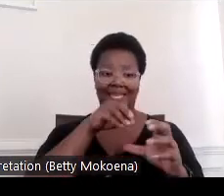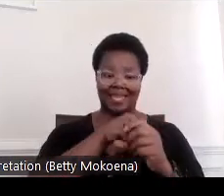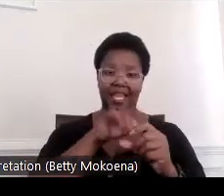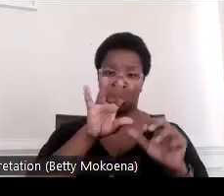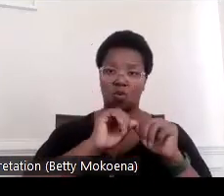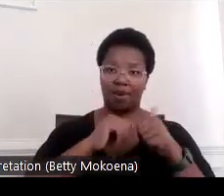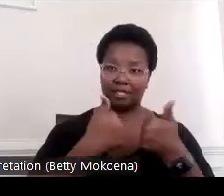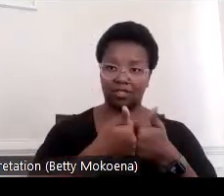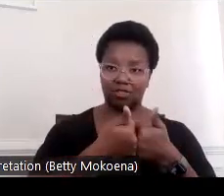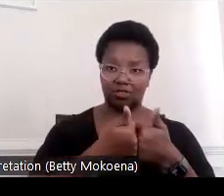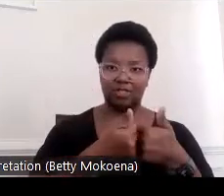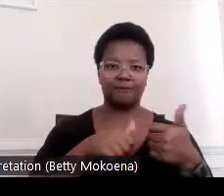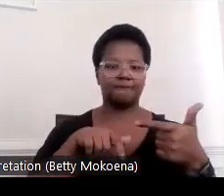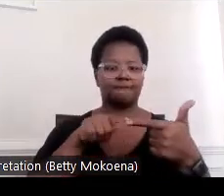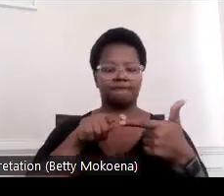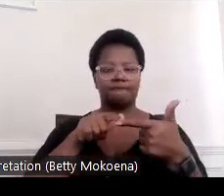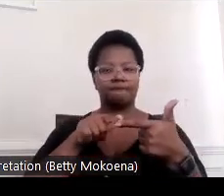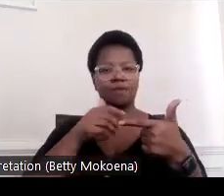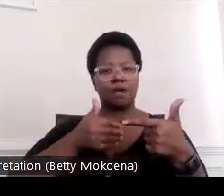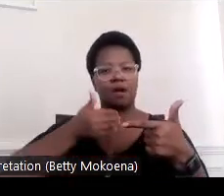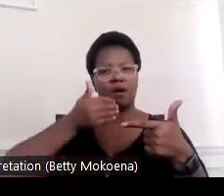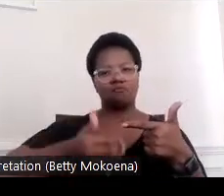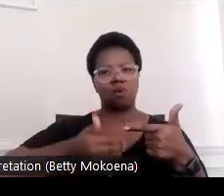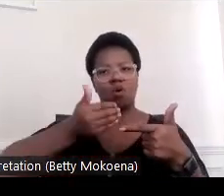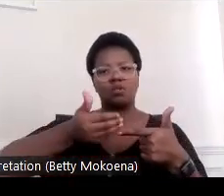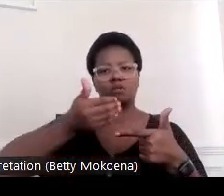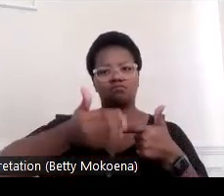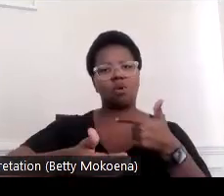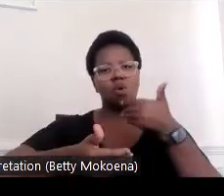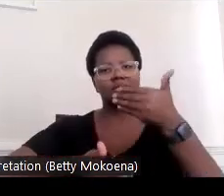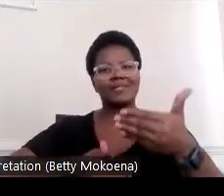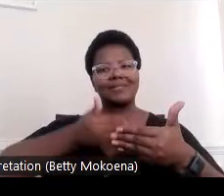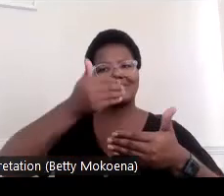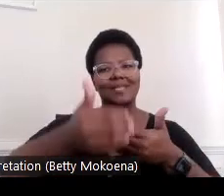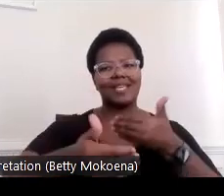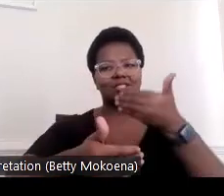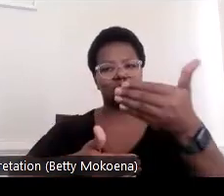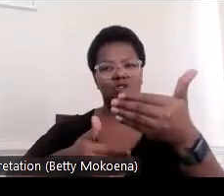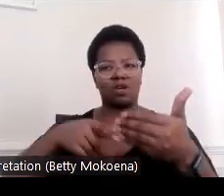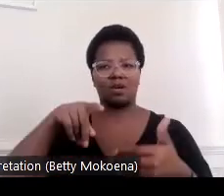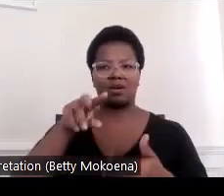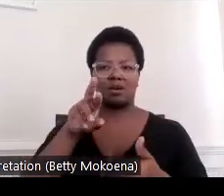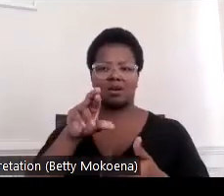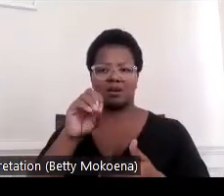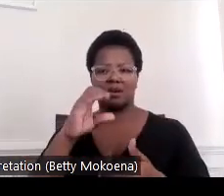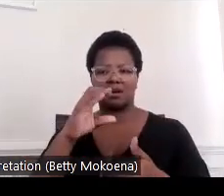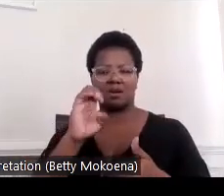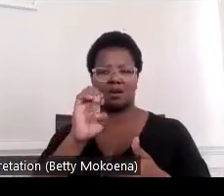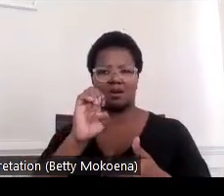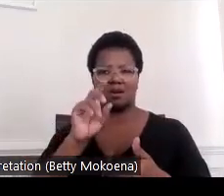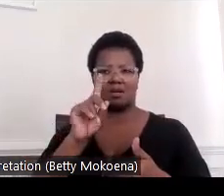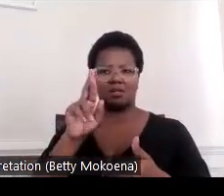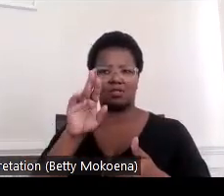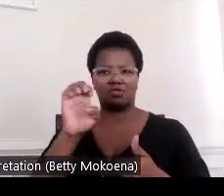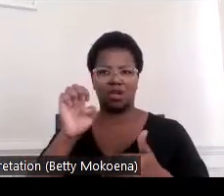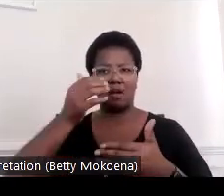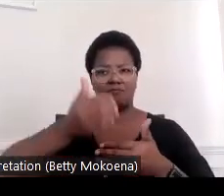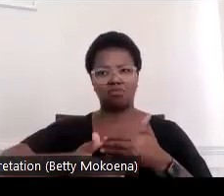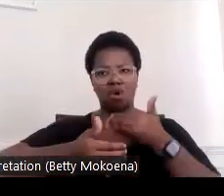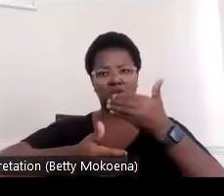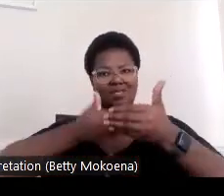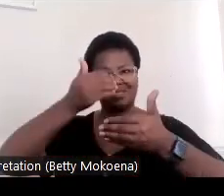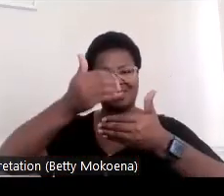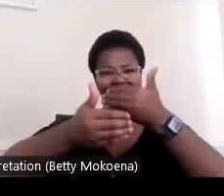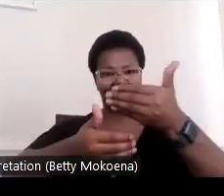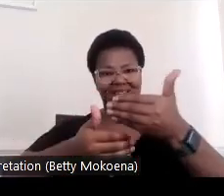políticas dentro de su agencia pueden ser cambios a procedimientos gran parte de ellos sería capacitación de